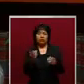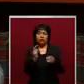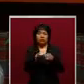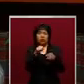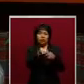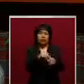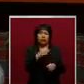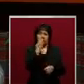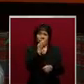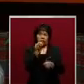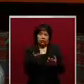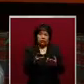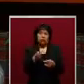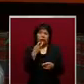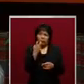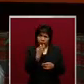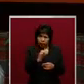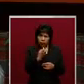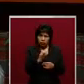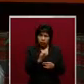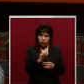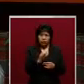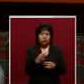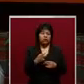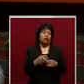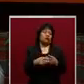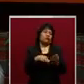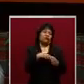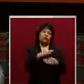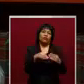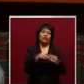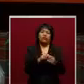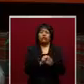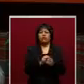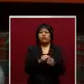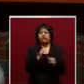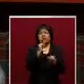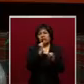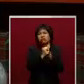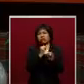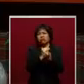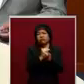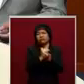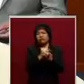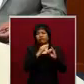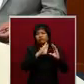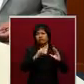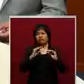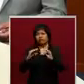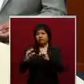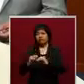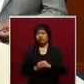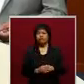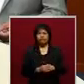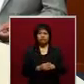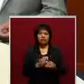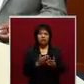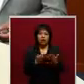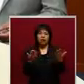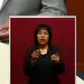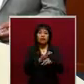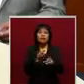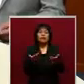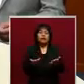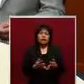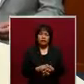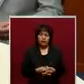Esa es la razón principal por la que regresaremos a distancia. Bien. el contexto actual, ¿qué está pasando ahora?